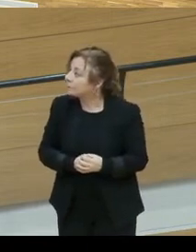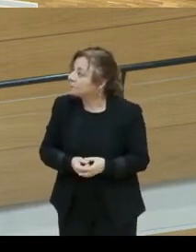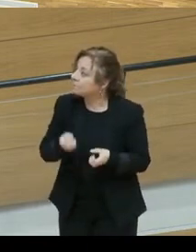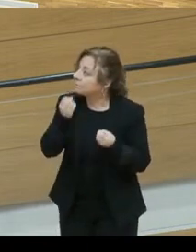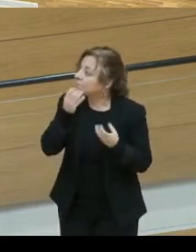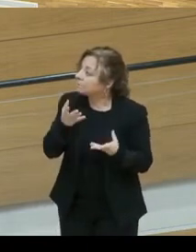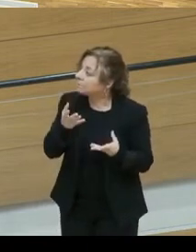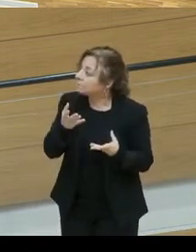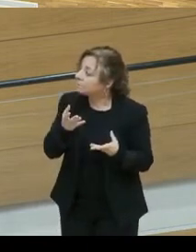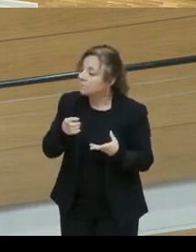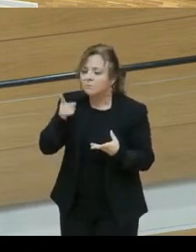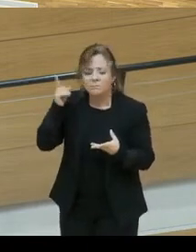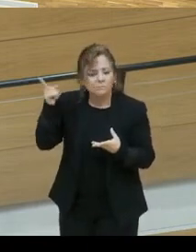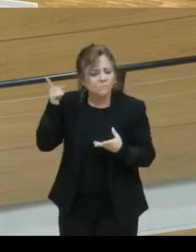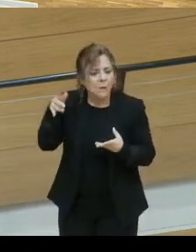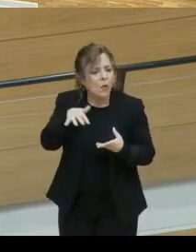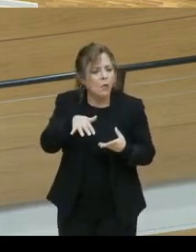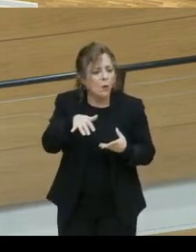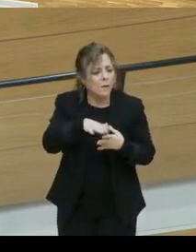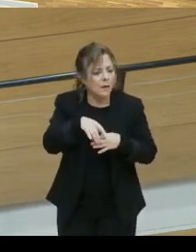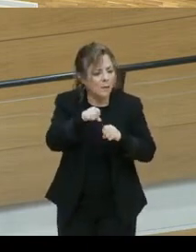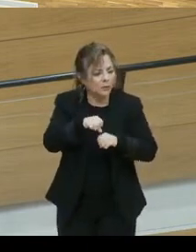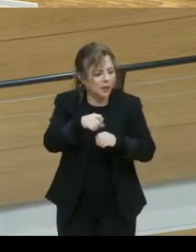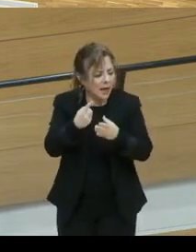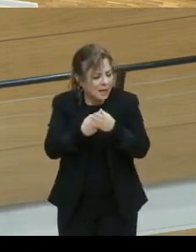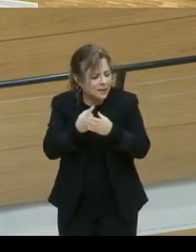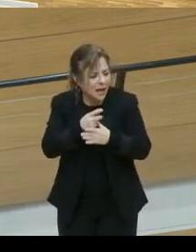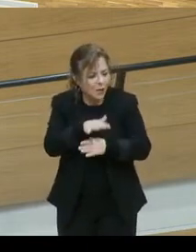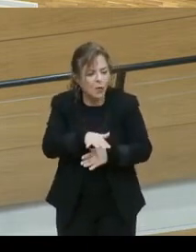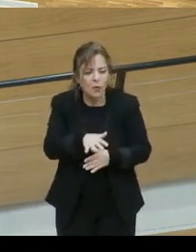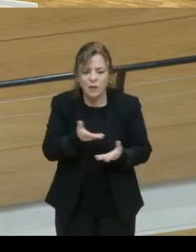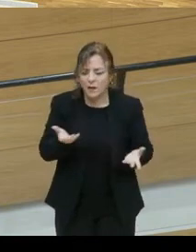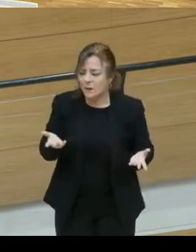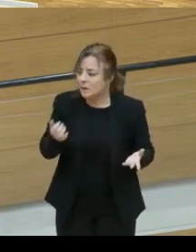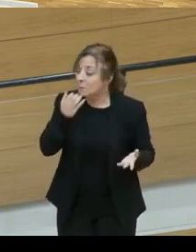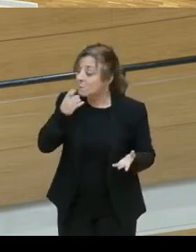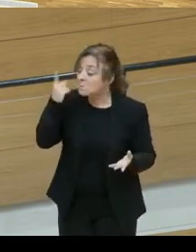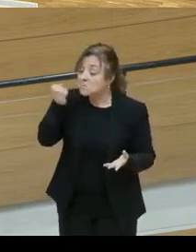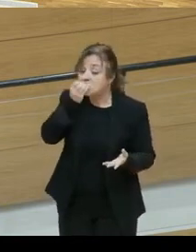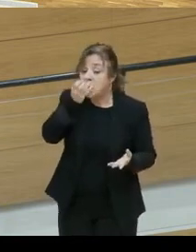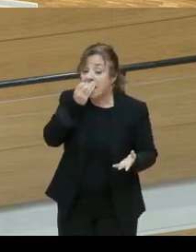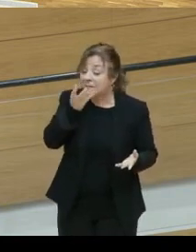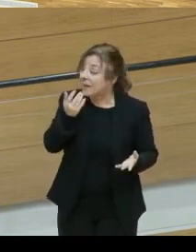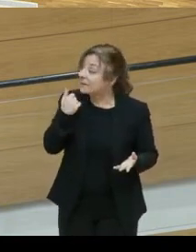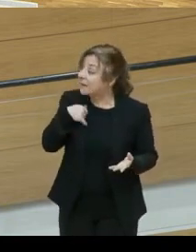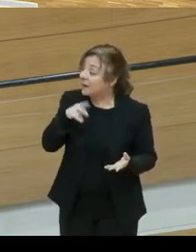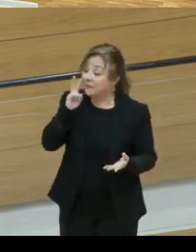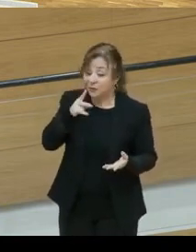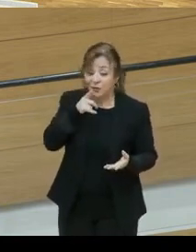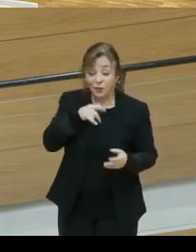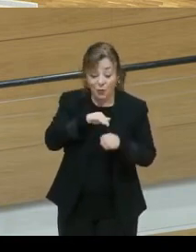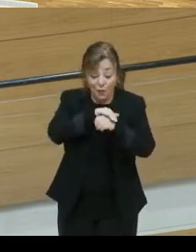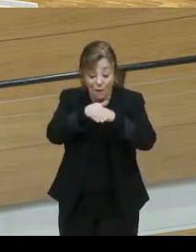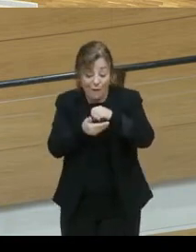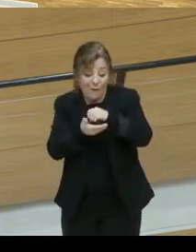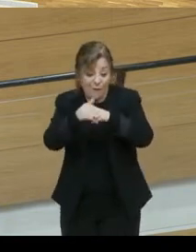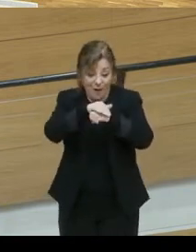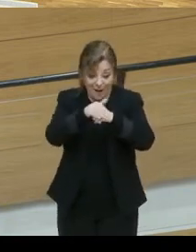Bien, ¿y dónde están estas ceras para que puedan proteger y aislar? Pues en el caso de las plantas, como ya he dicho, están en la